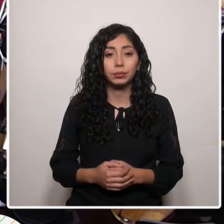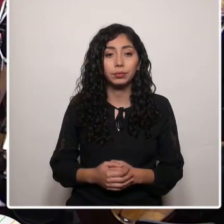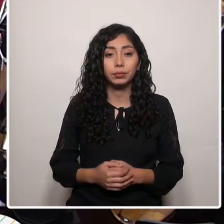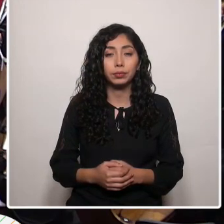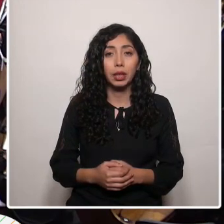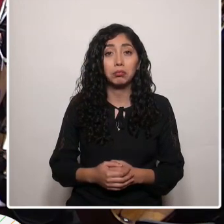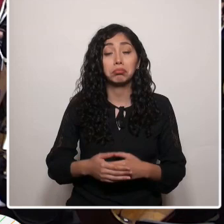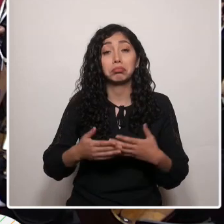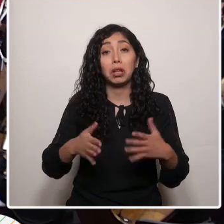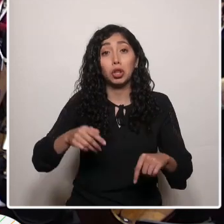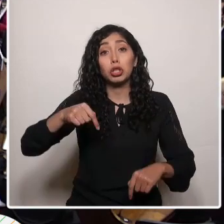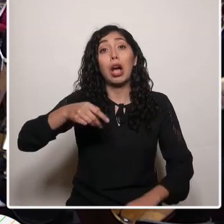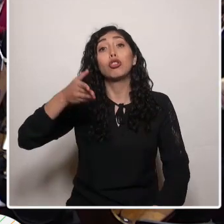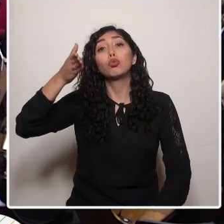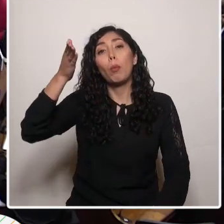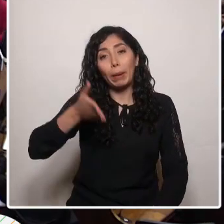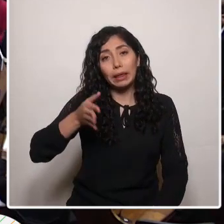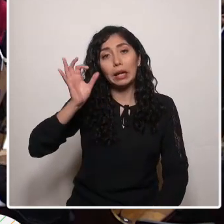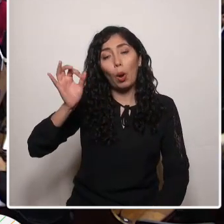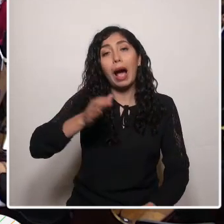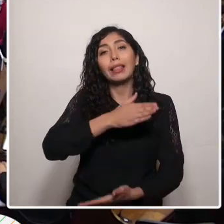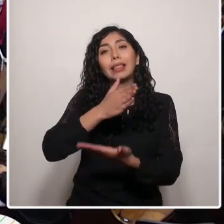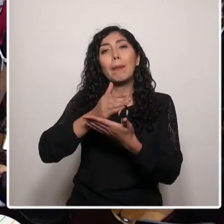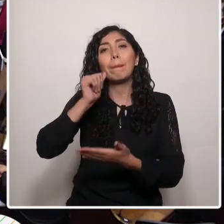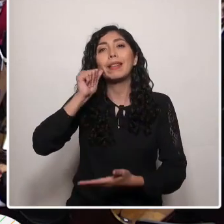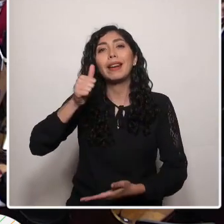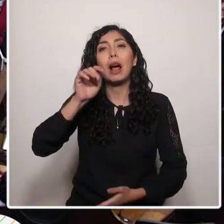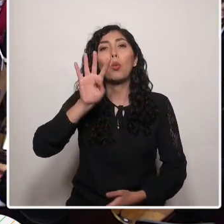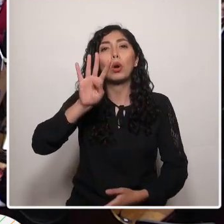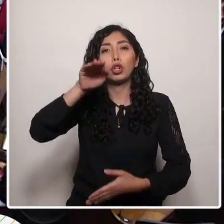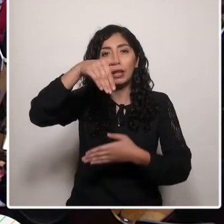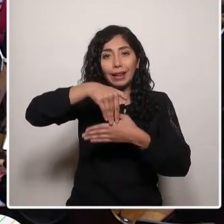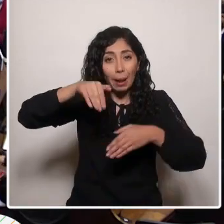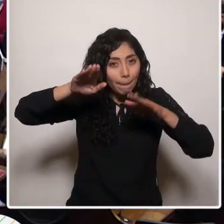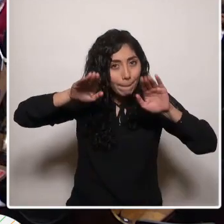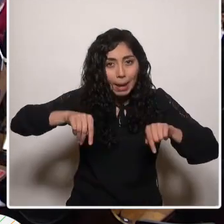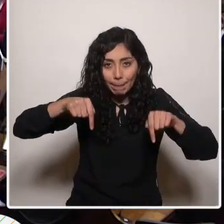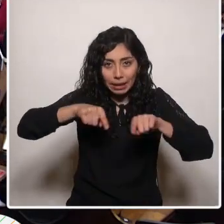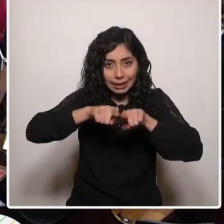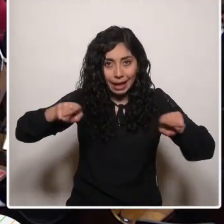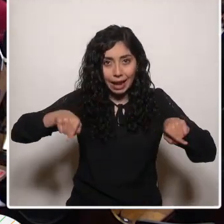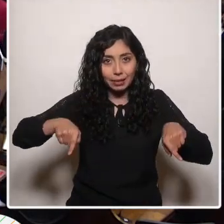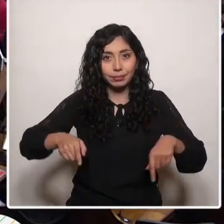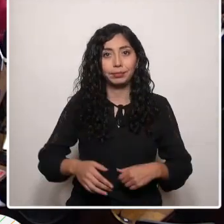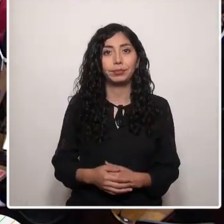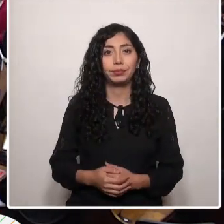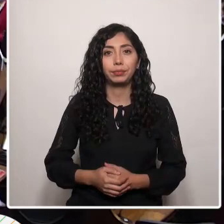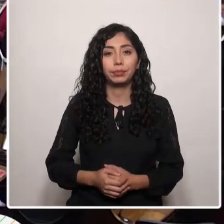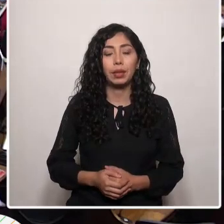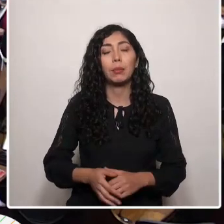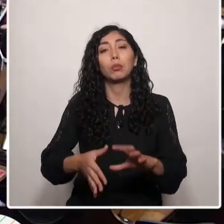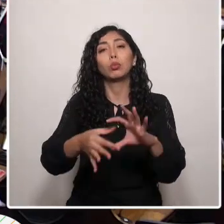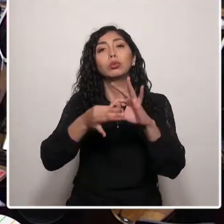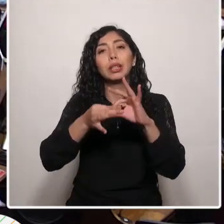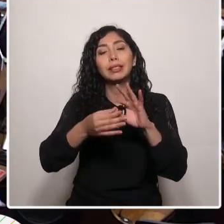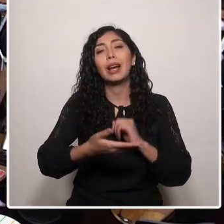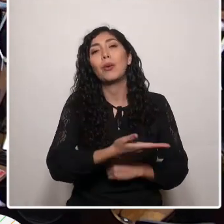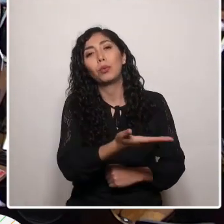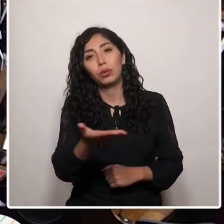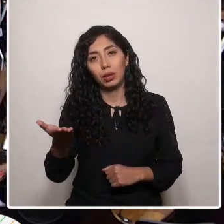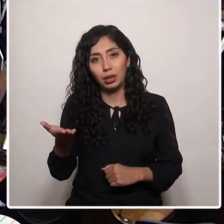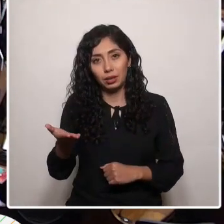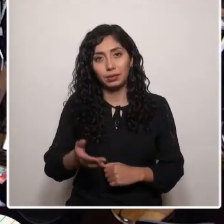Suspendemos la sesión hasta mañana a las 16 horas en esta misma sala. Muchas gracias a ustedes.